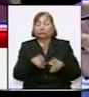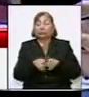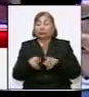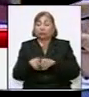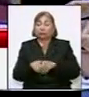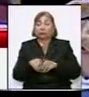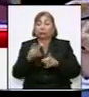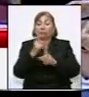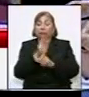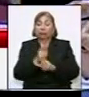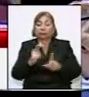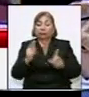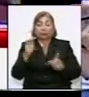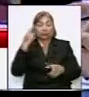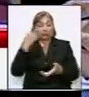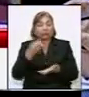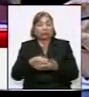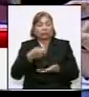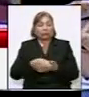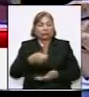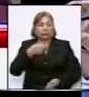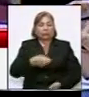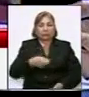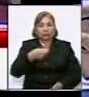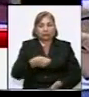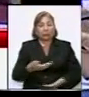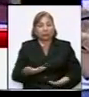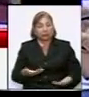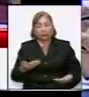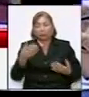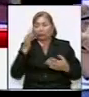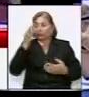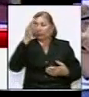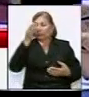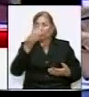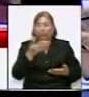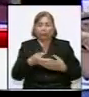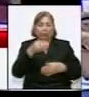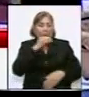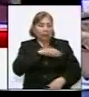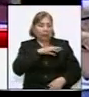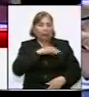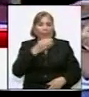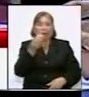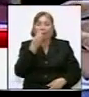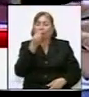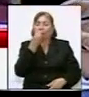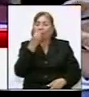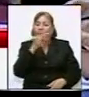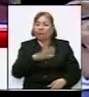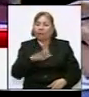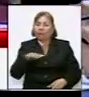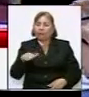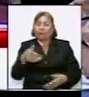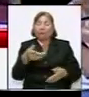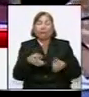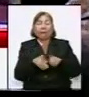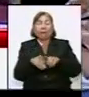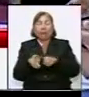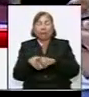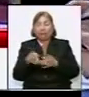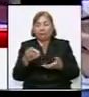podrían salir en libertad para cubrir sus obligaciones pasadas presentes y futuras en beneficios de sus alimentista por lo tanto se